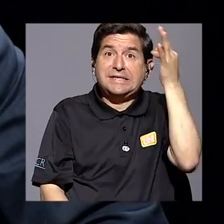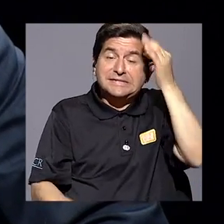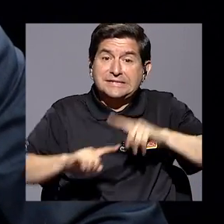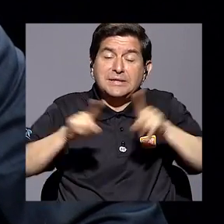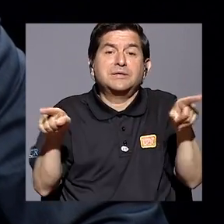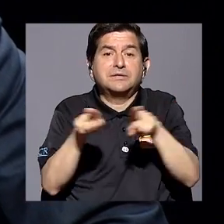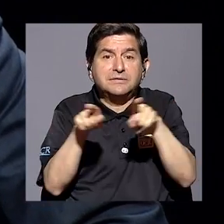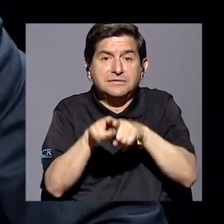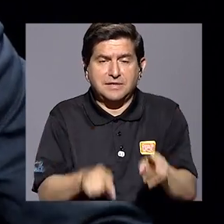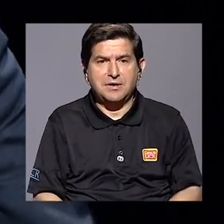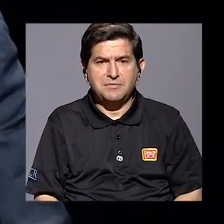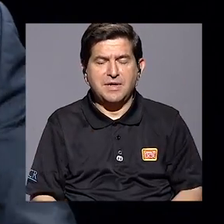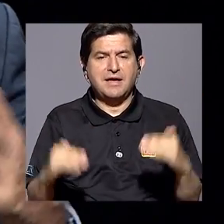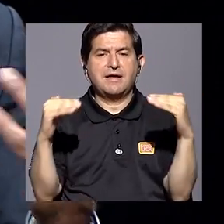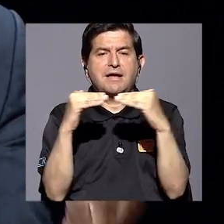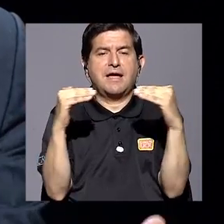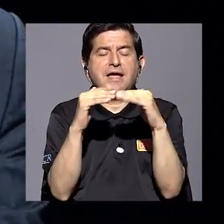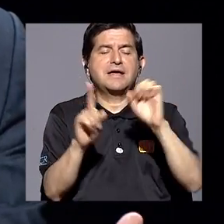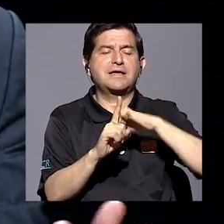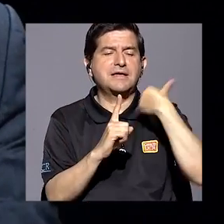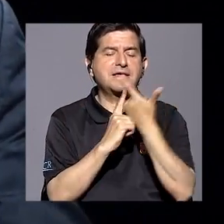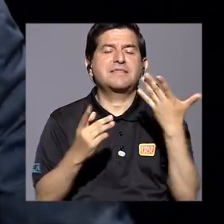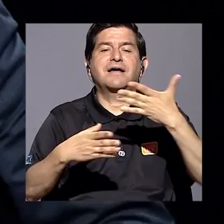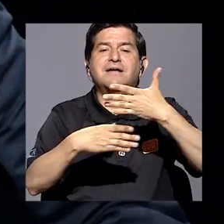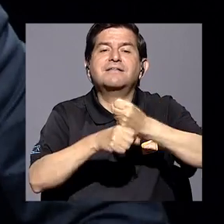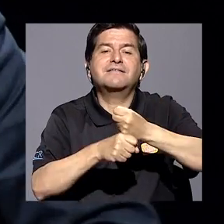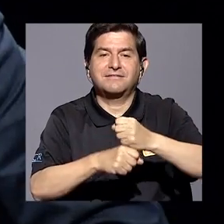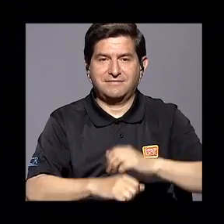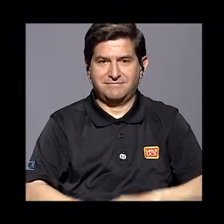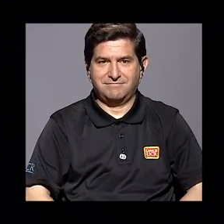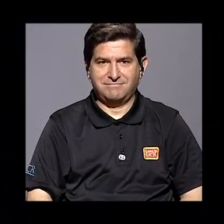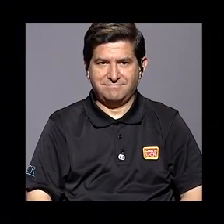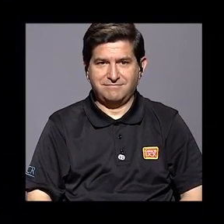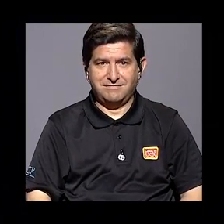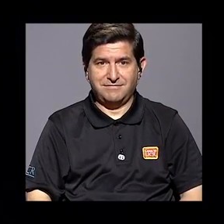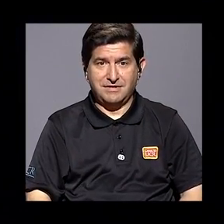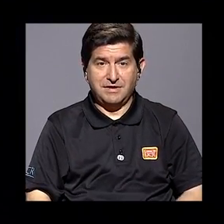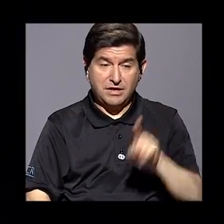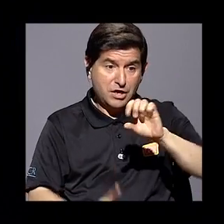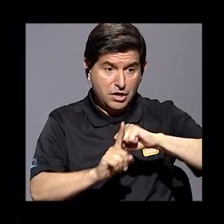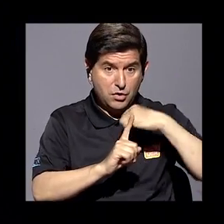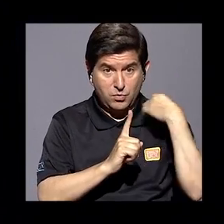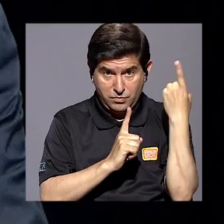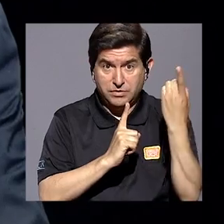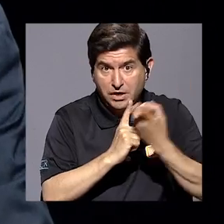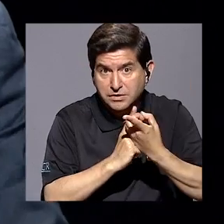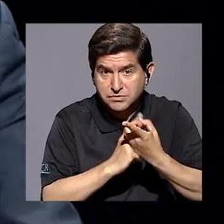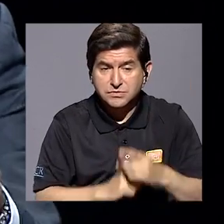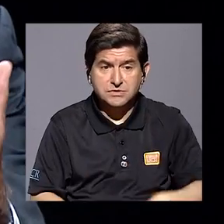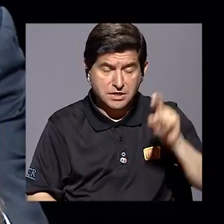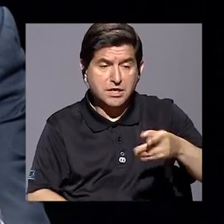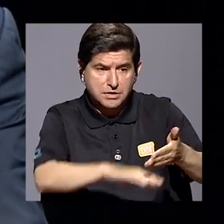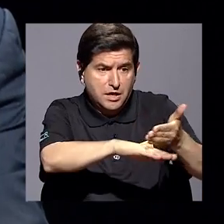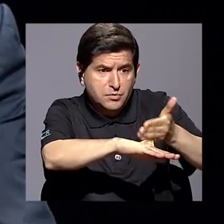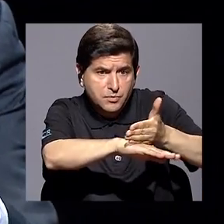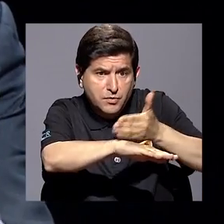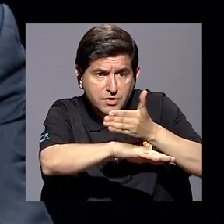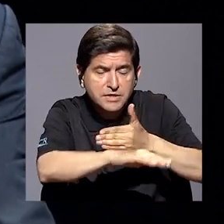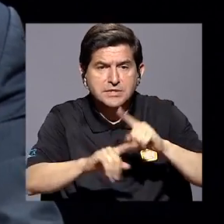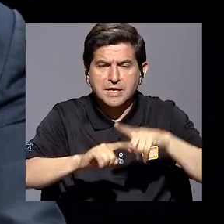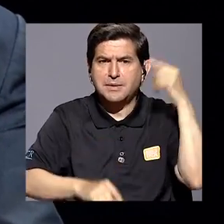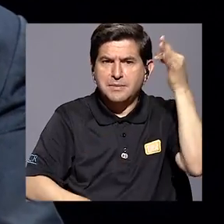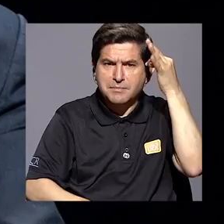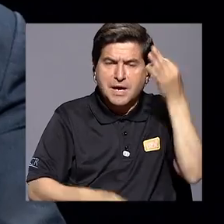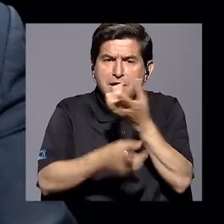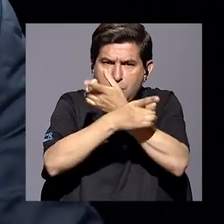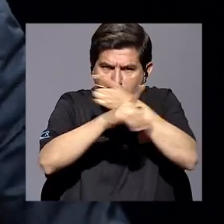pero también para generar equidad social en una sociedad en las sociedades tienen que crecer pero teóricamente